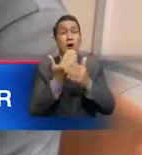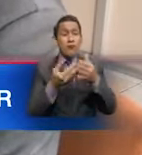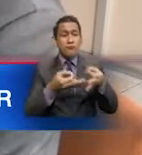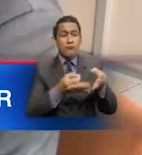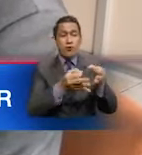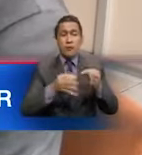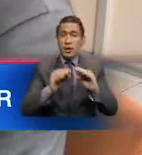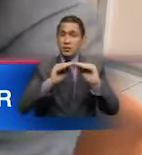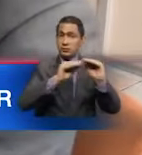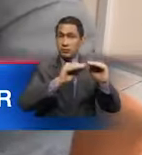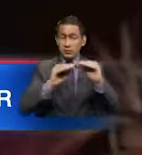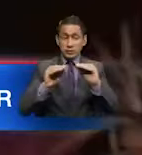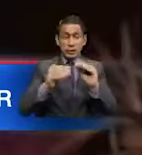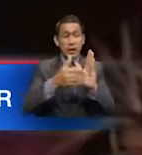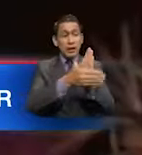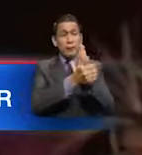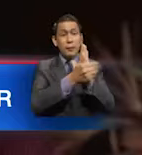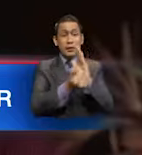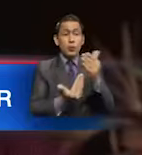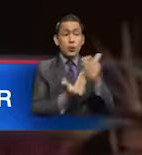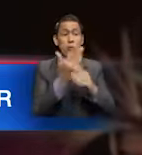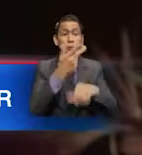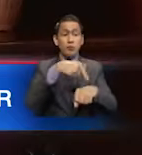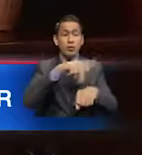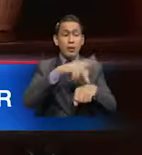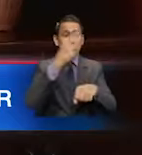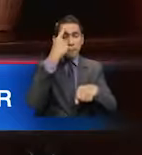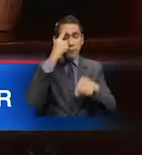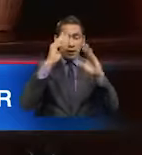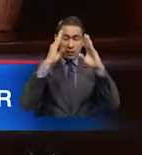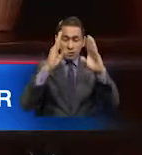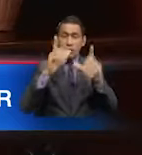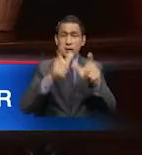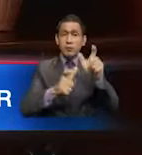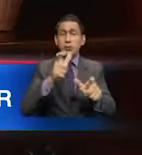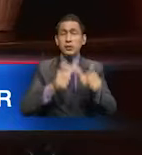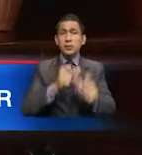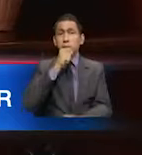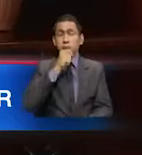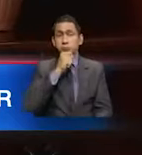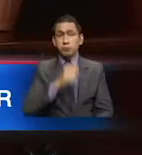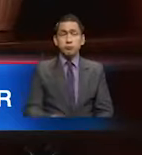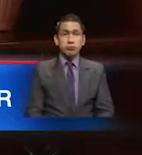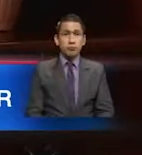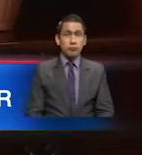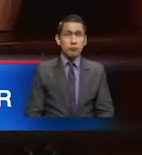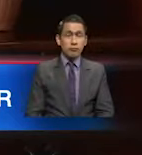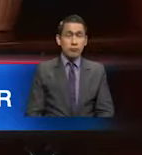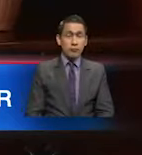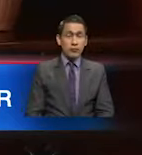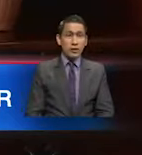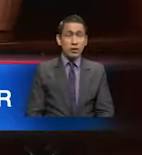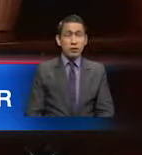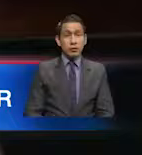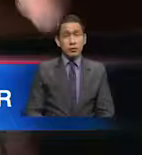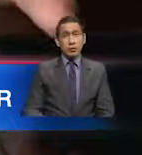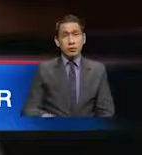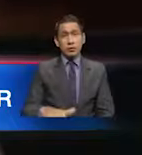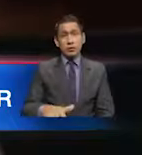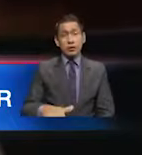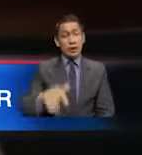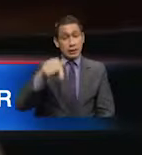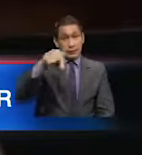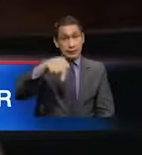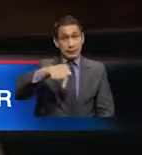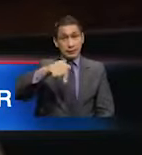a más profesionales en el cuidado de adultos mayores. Los currículums de las escuelas de medicina ya existe, los